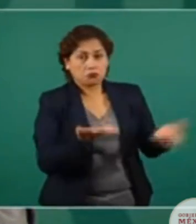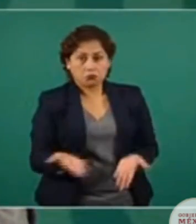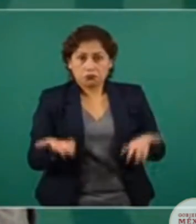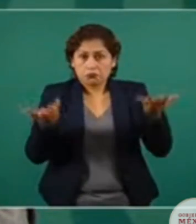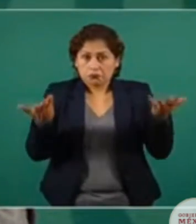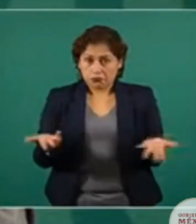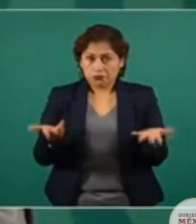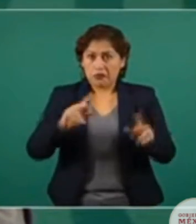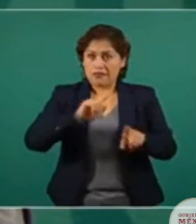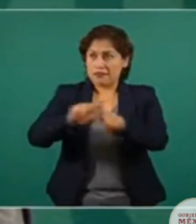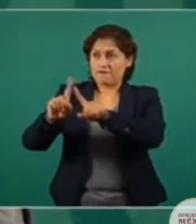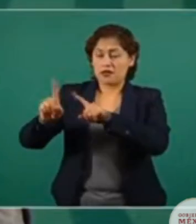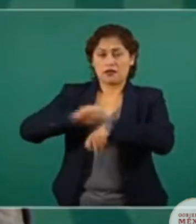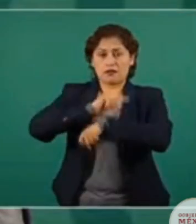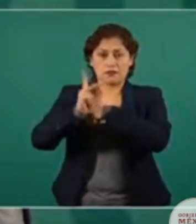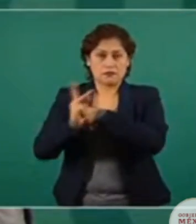negocios